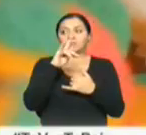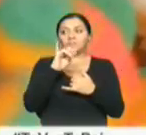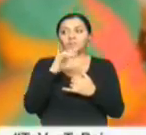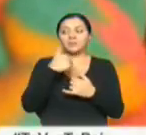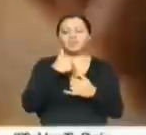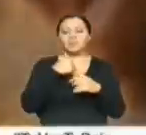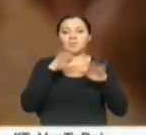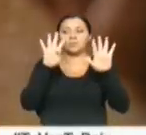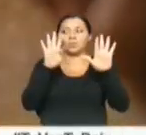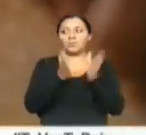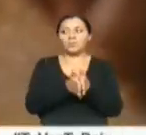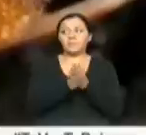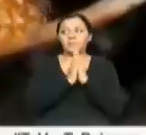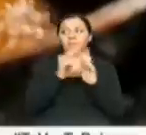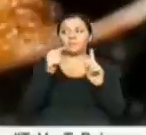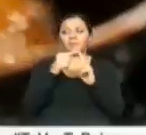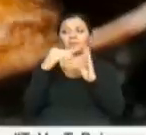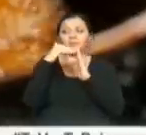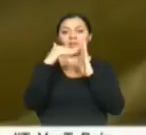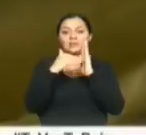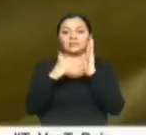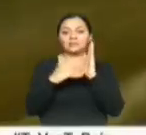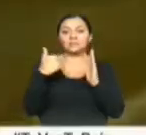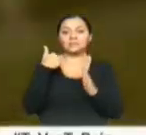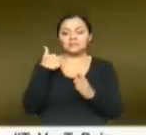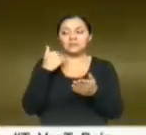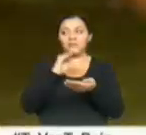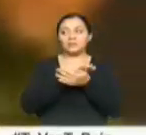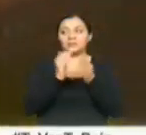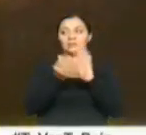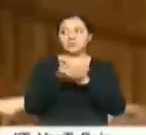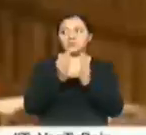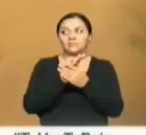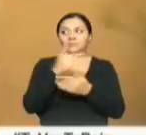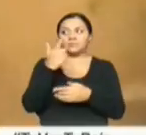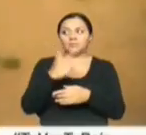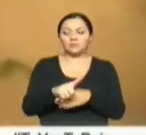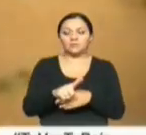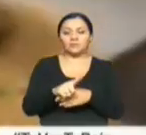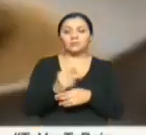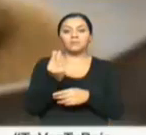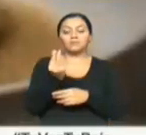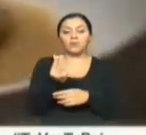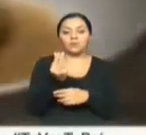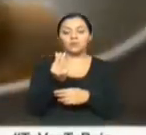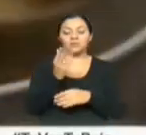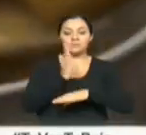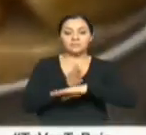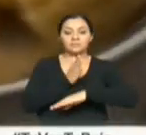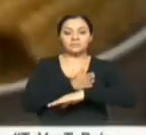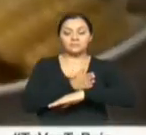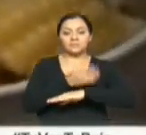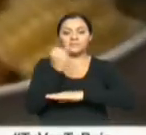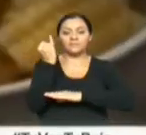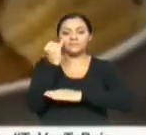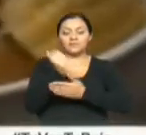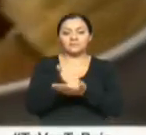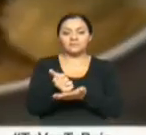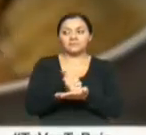9 solicitudes. En la lista constan el tamal ojano, el mote pata de Cuenca, sango de verde de